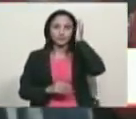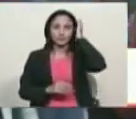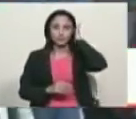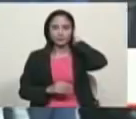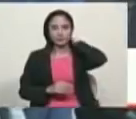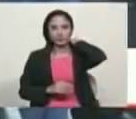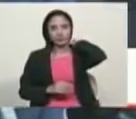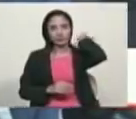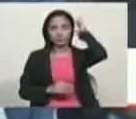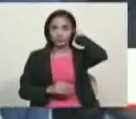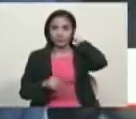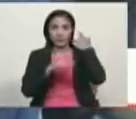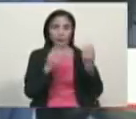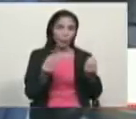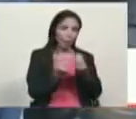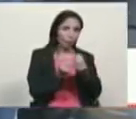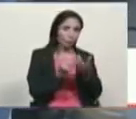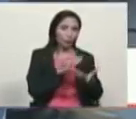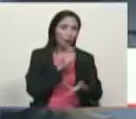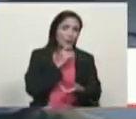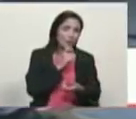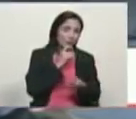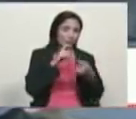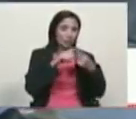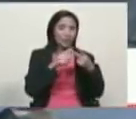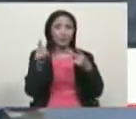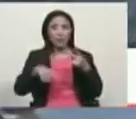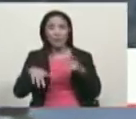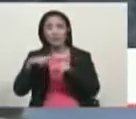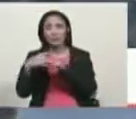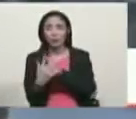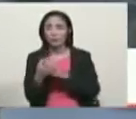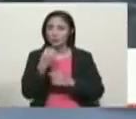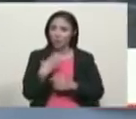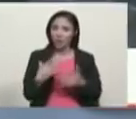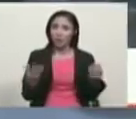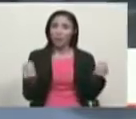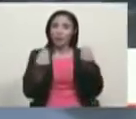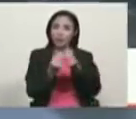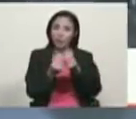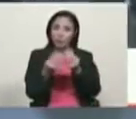Con los duros y con los maduros también.